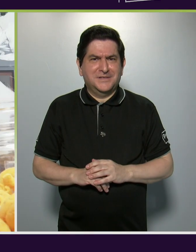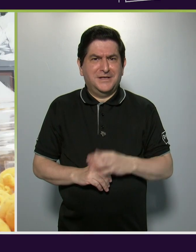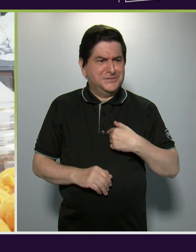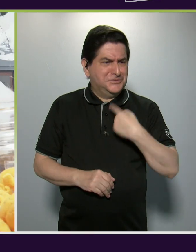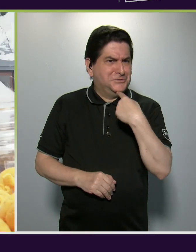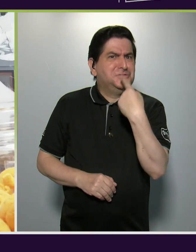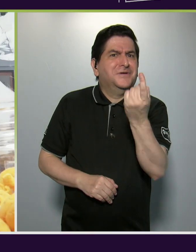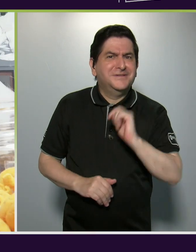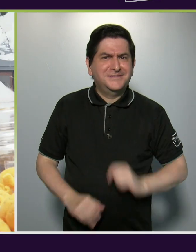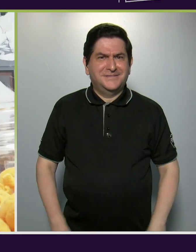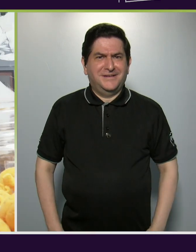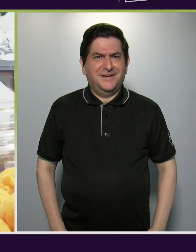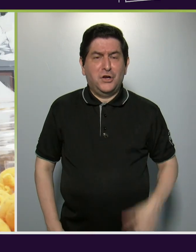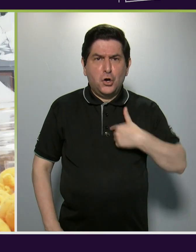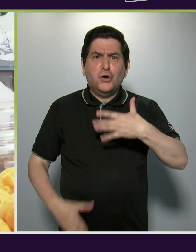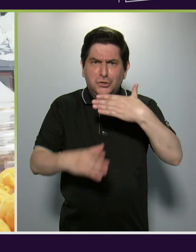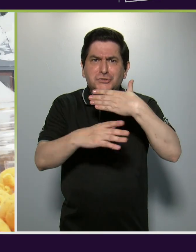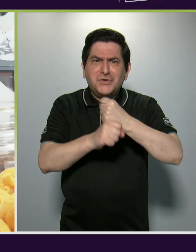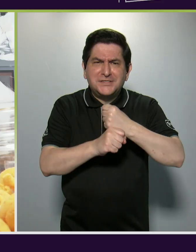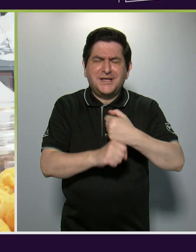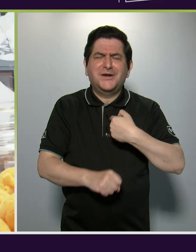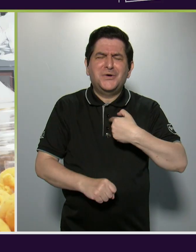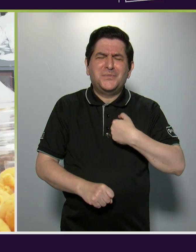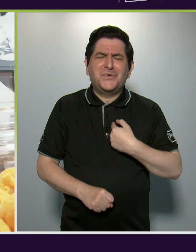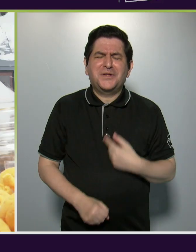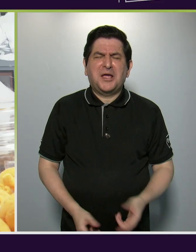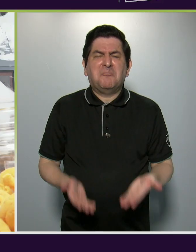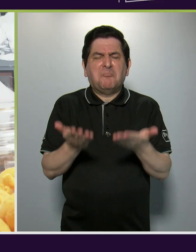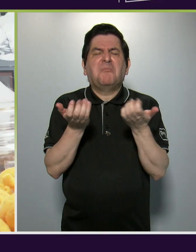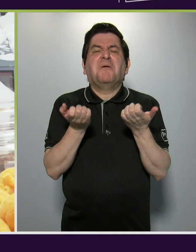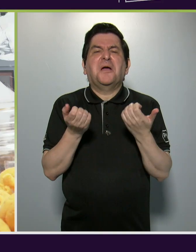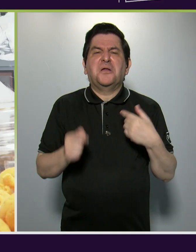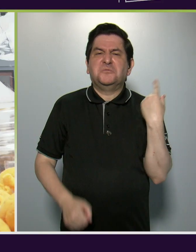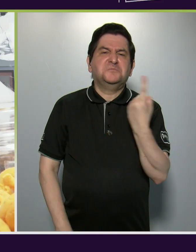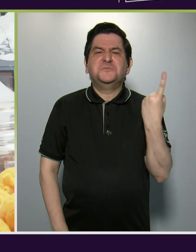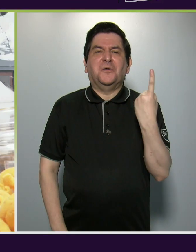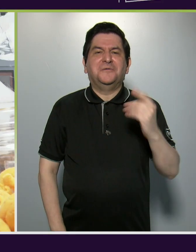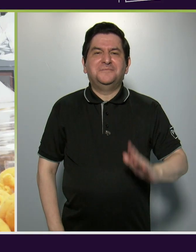digo, lo hago porque me nace, nada más.